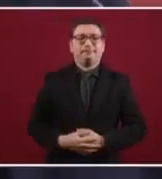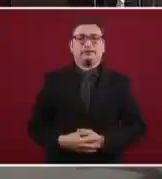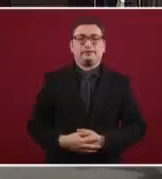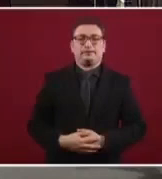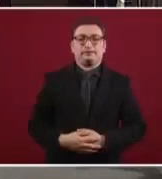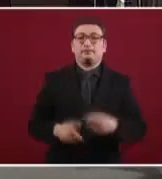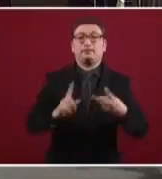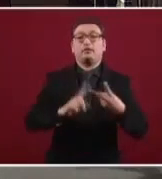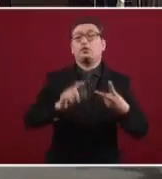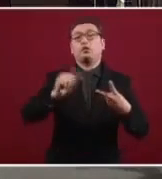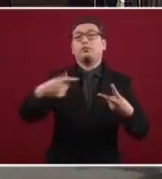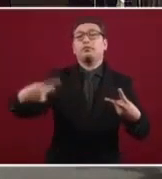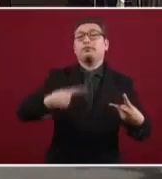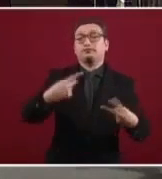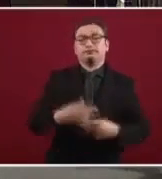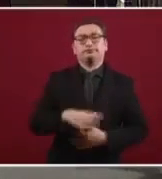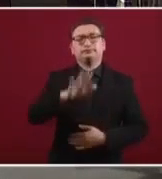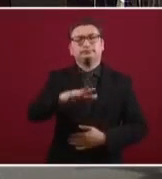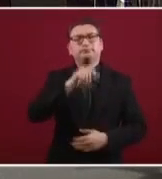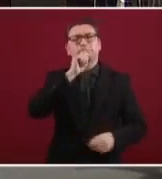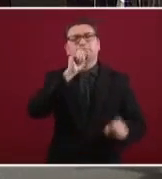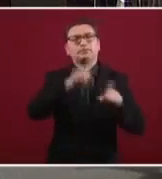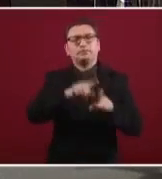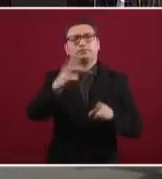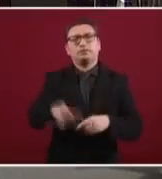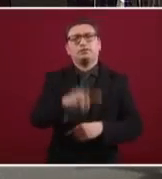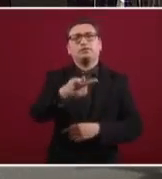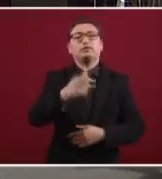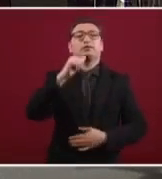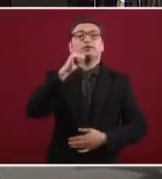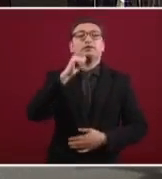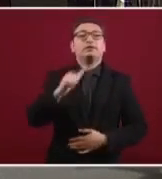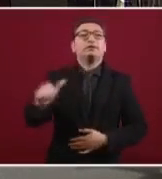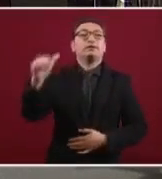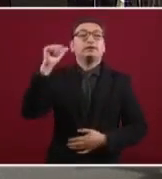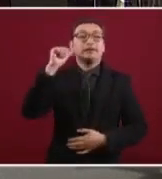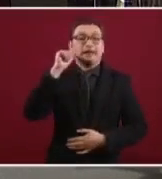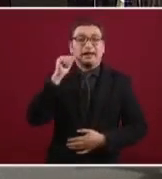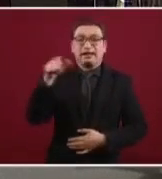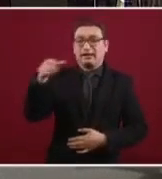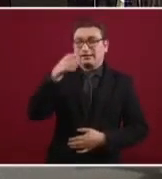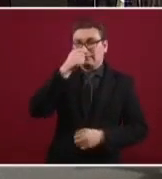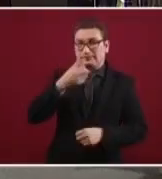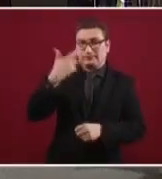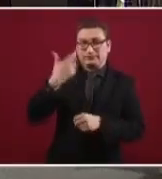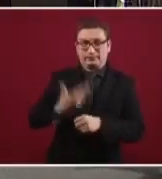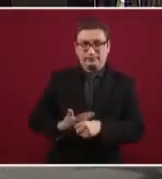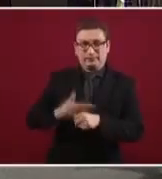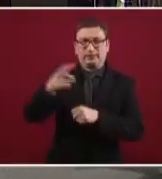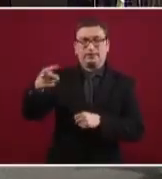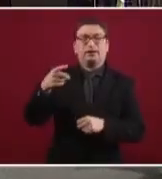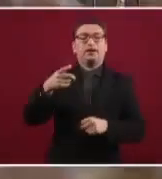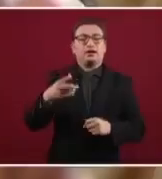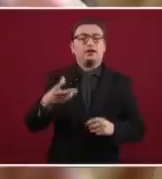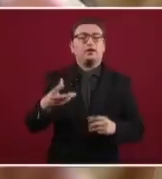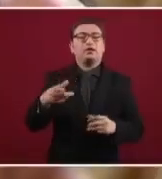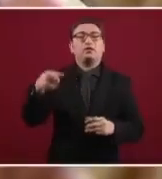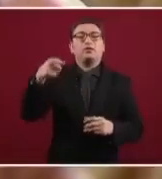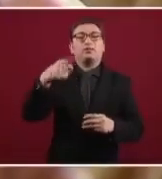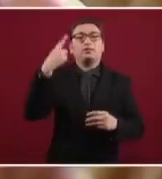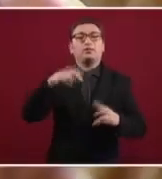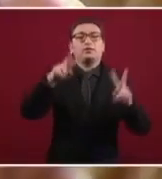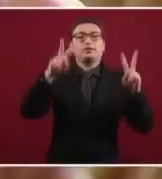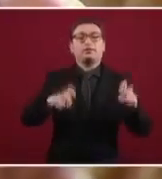Lo segundo. Y también preguntarle, ayer el secretario adjunto de Estado para